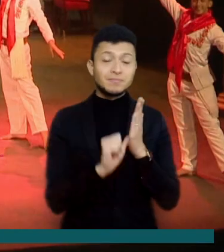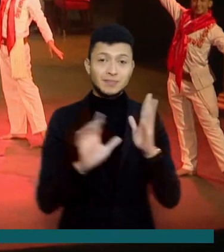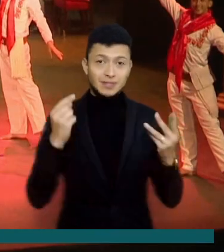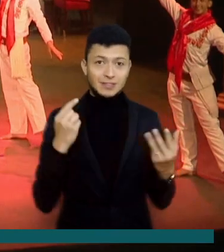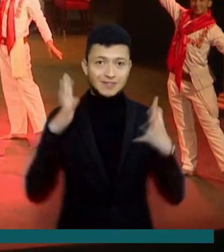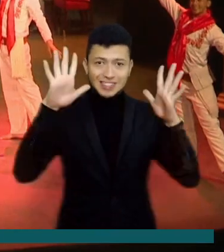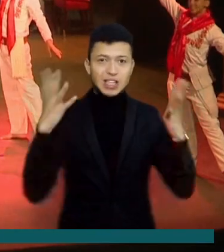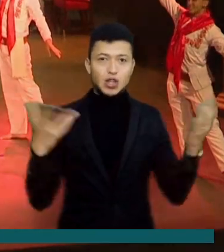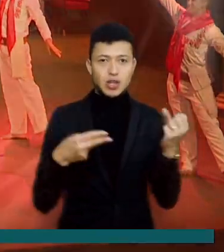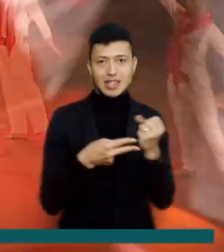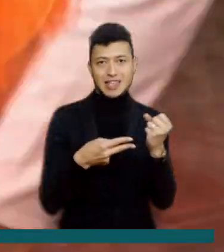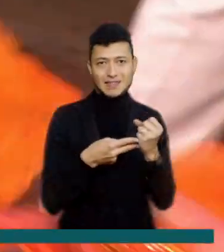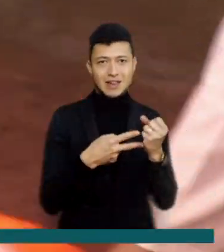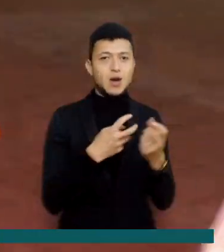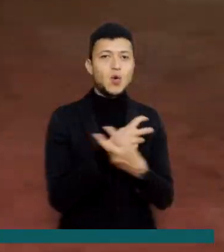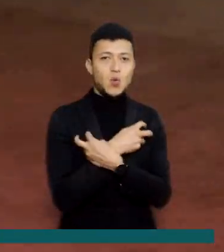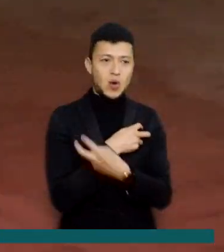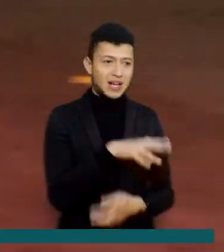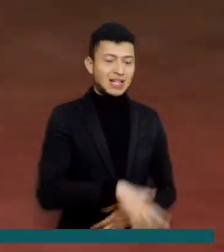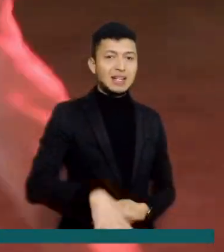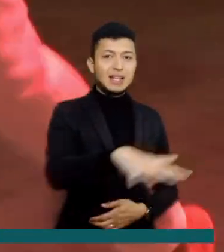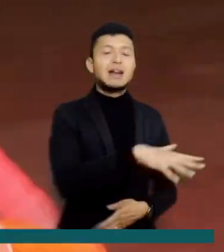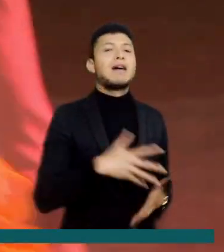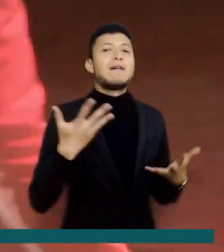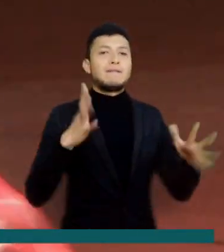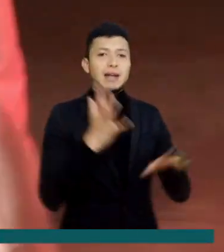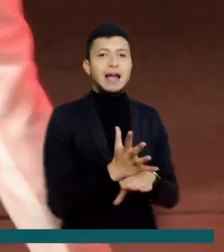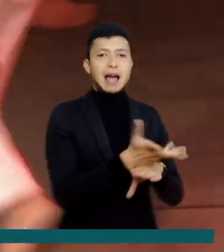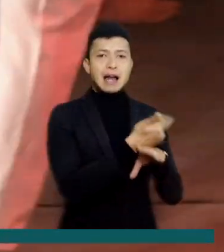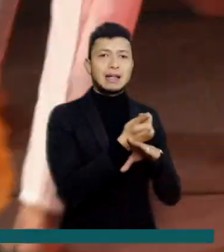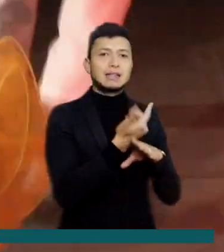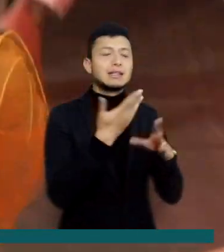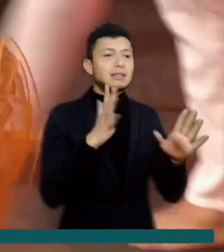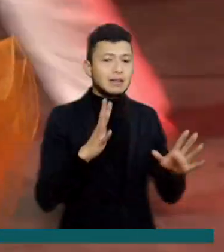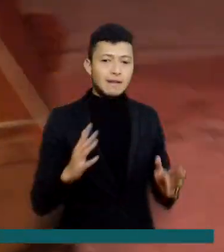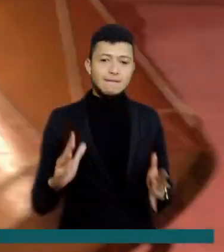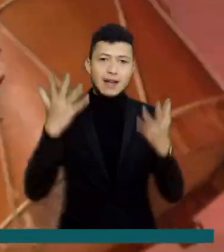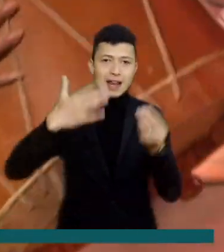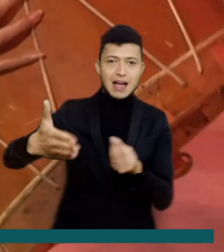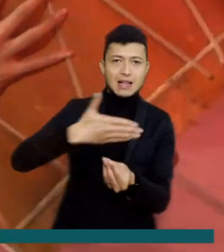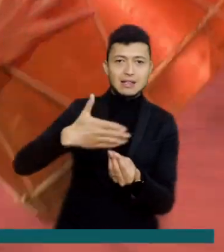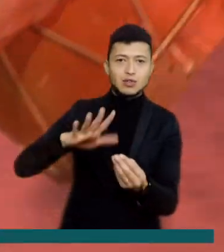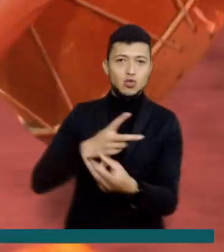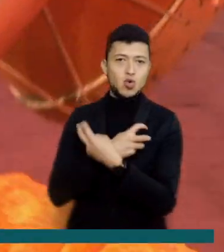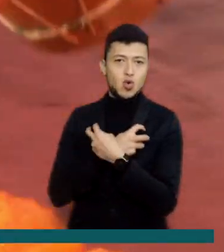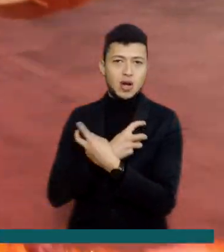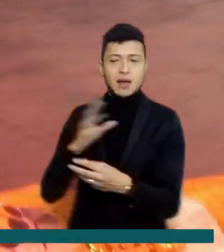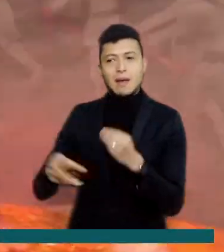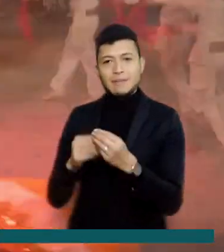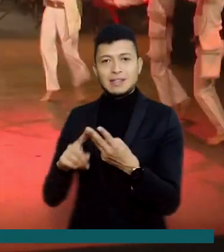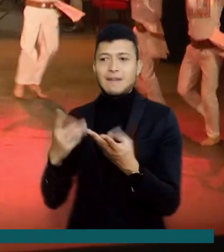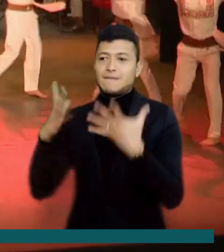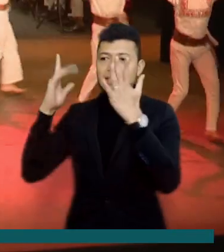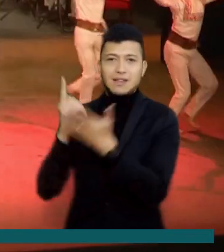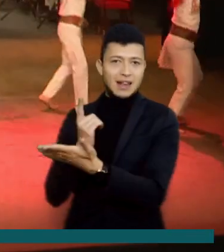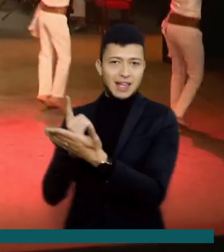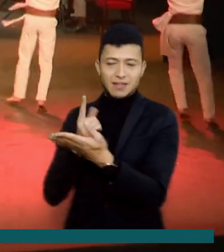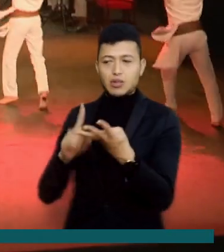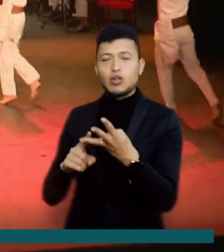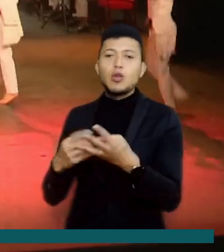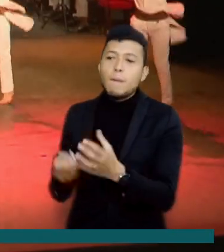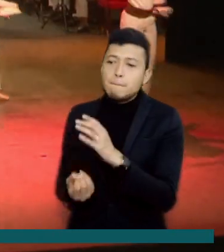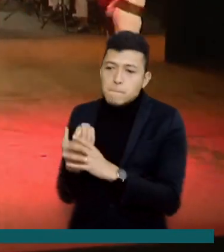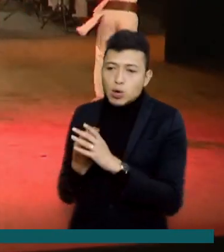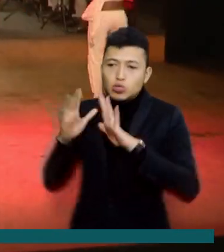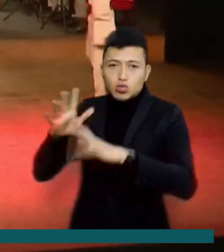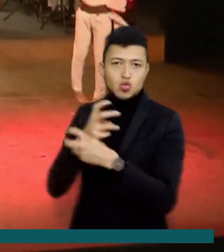llevará a cabo en Neiva, capital del Huila, contará con la Feria Artesanal, la Feria del Asado Huilense, el Festival del Libro, los productos